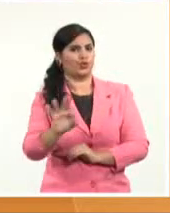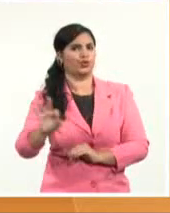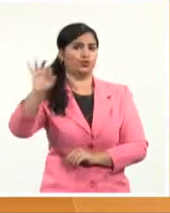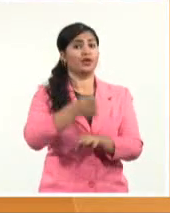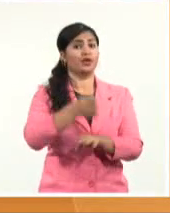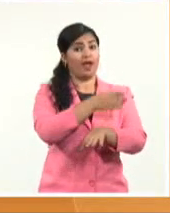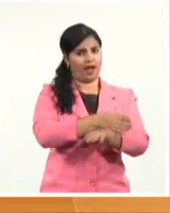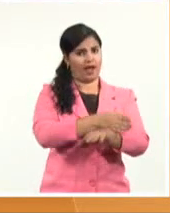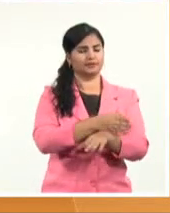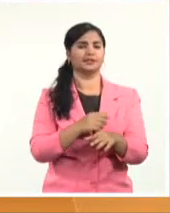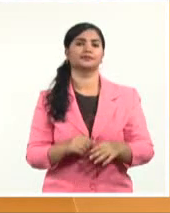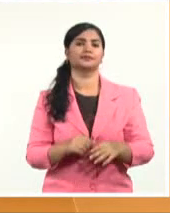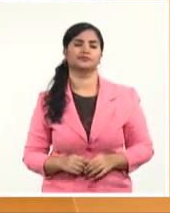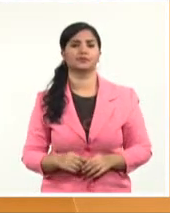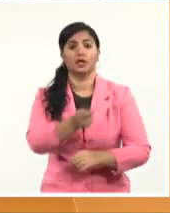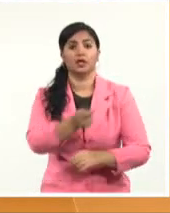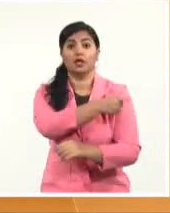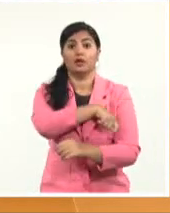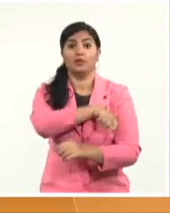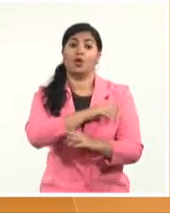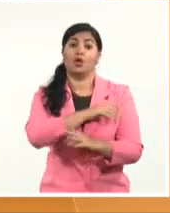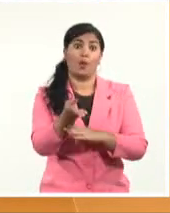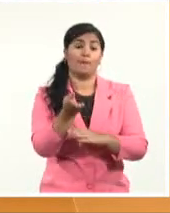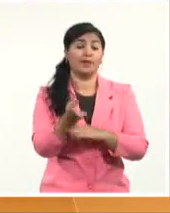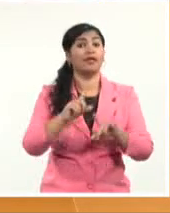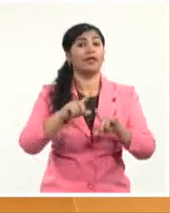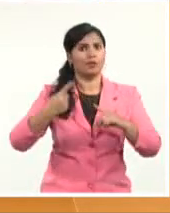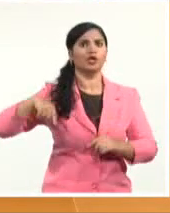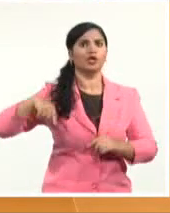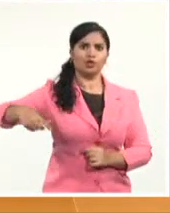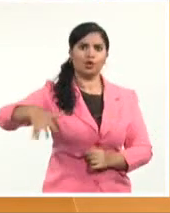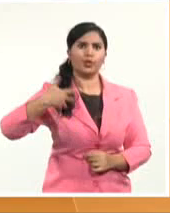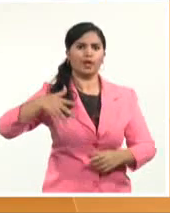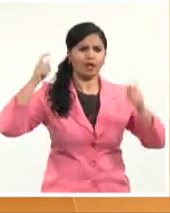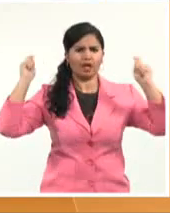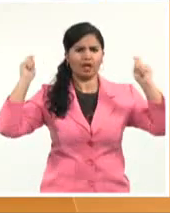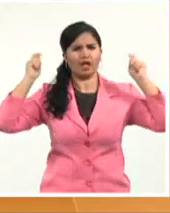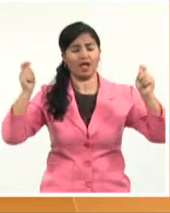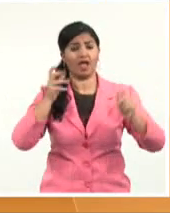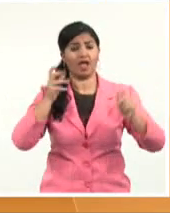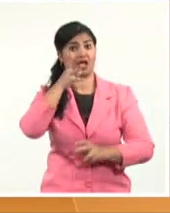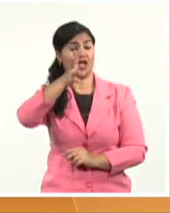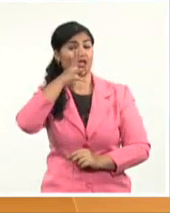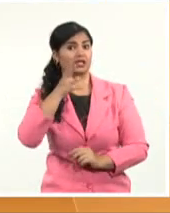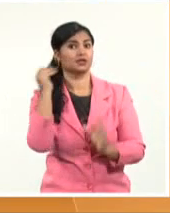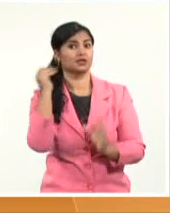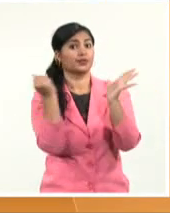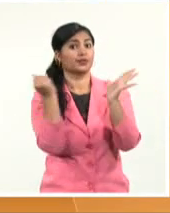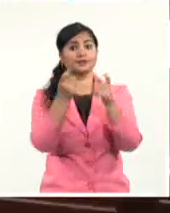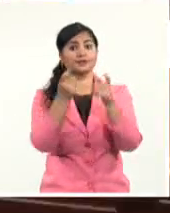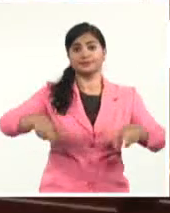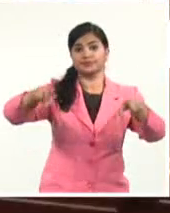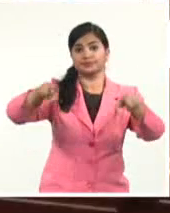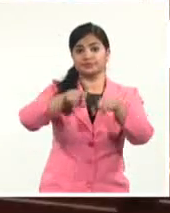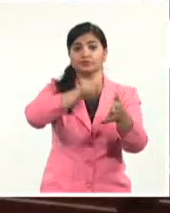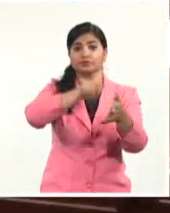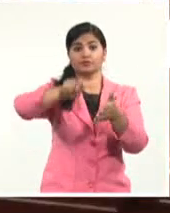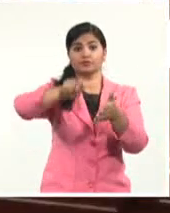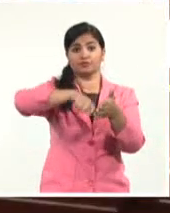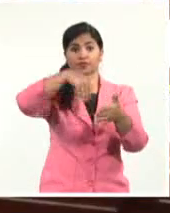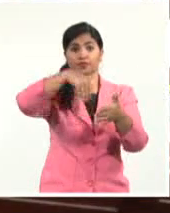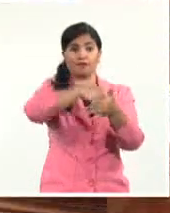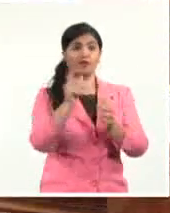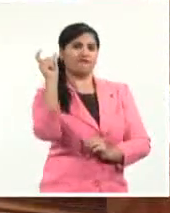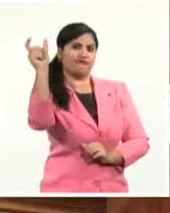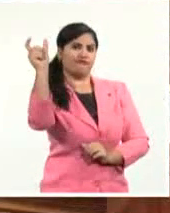anticipada constituye uno de los reclamos de los manifestantes en las calles. El Congreso ya había aprobado el llamado a una elección presidencial y parlamentaria en